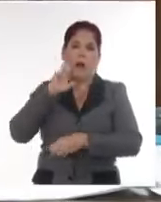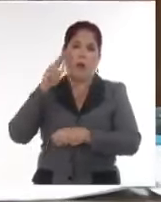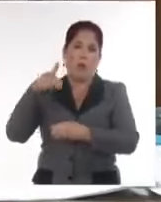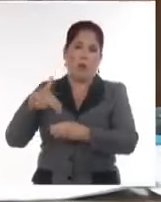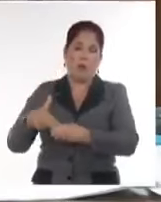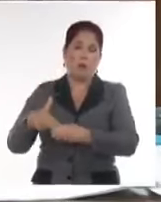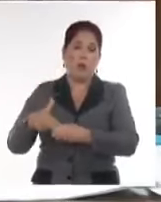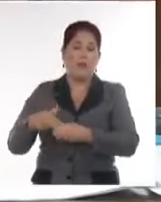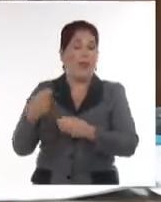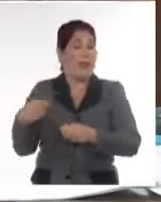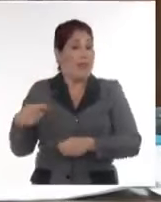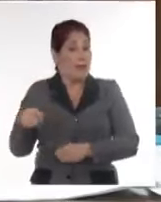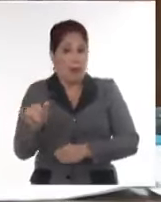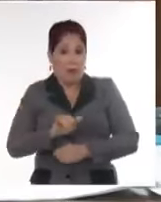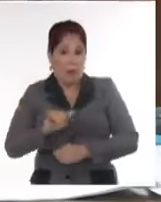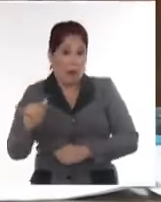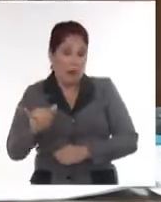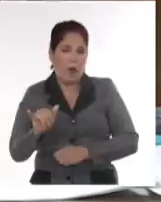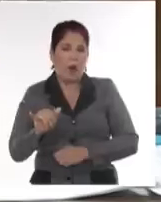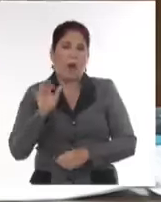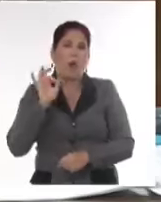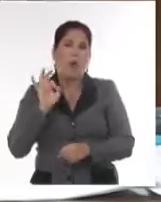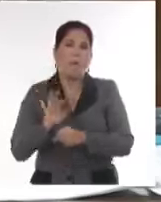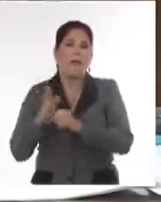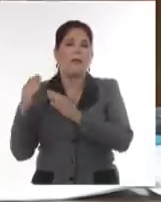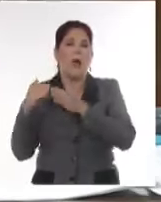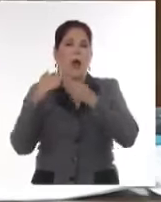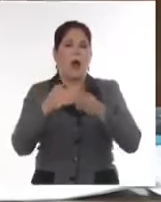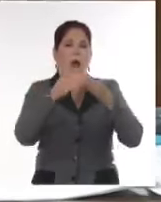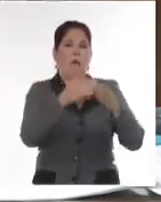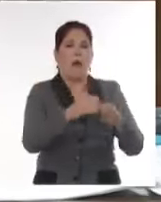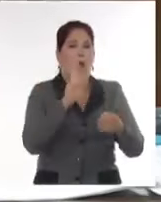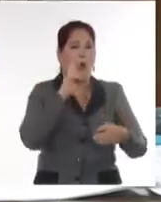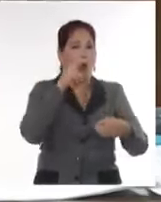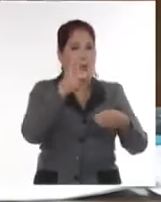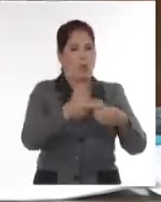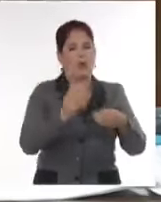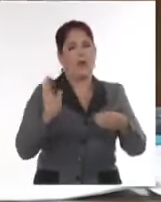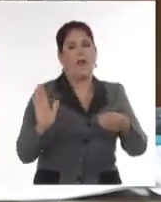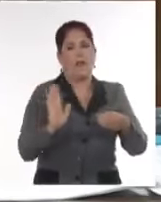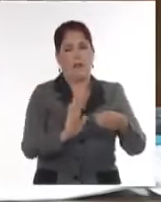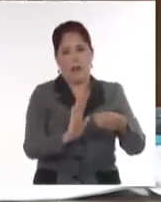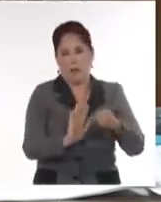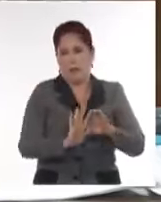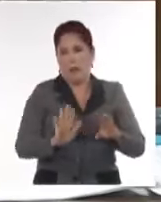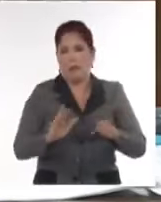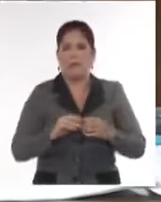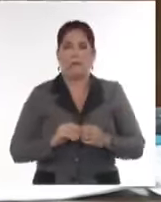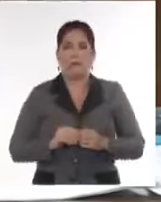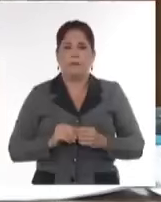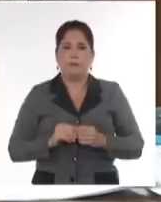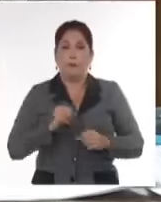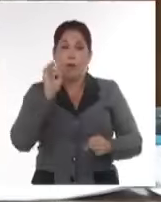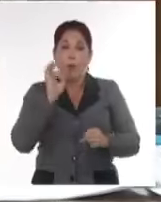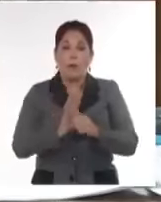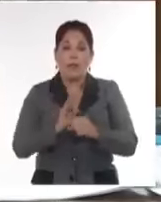Tenemos previsto que nos empiecen a arribar algunas cantidades de combustible. Entrando